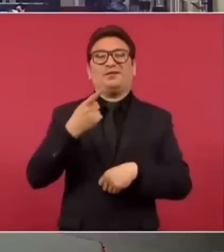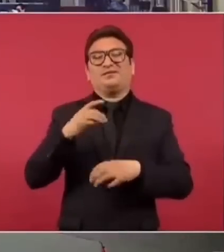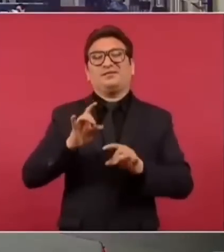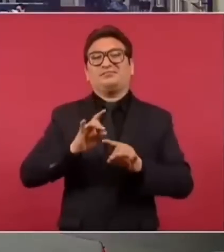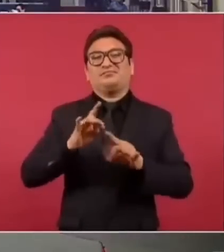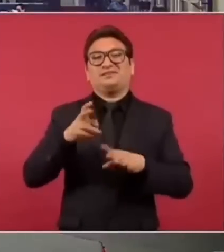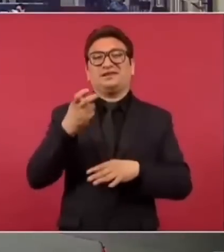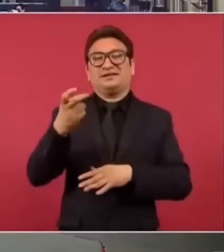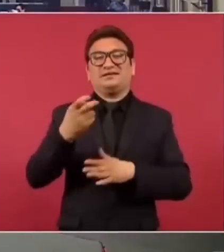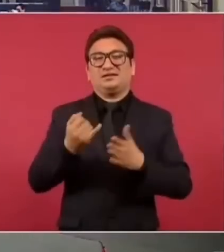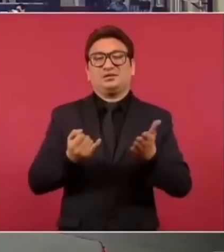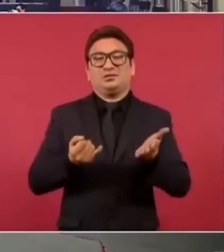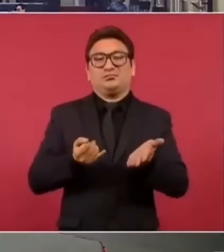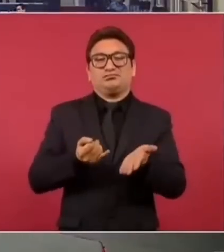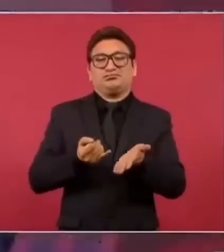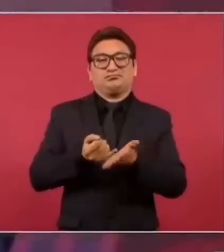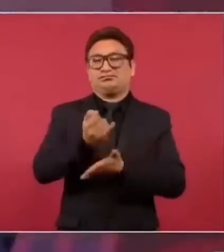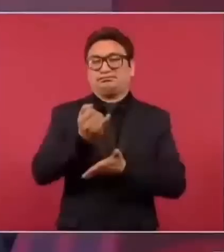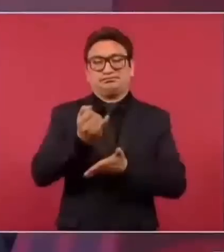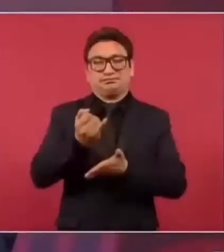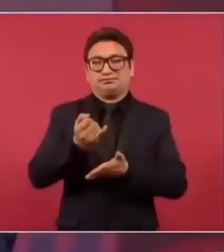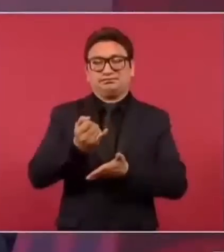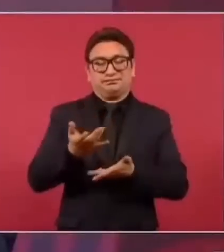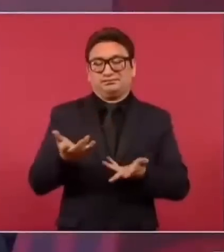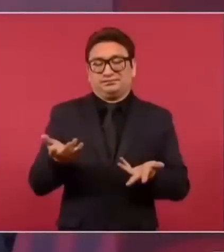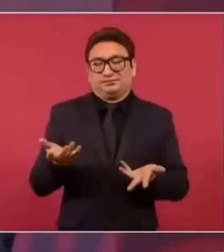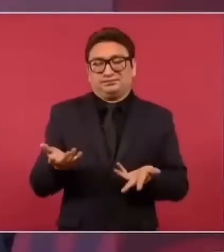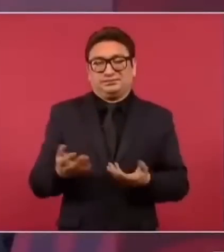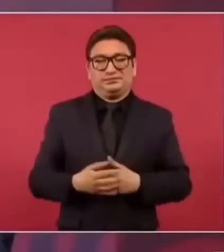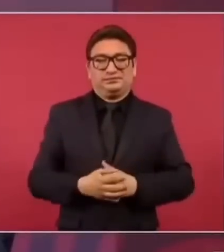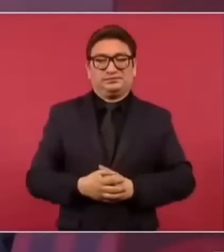decisiones históricas.